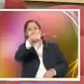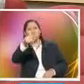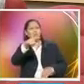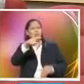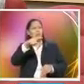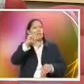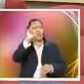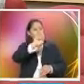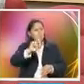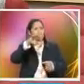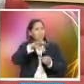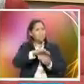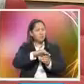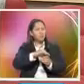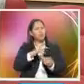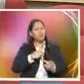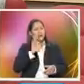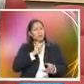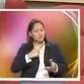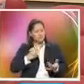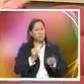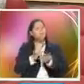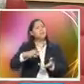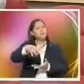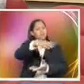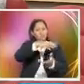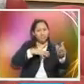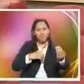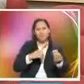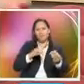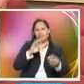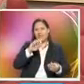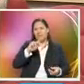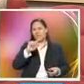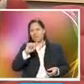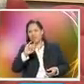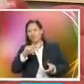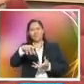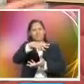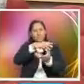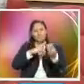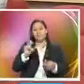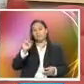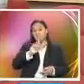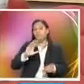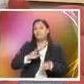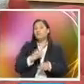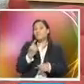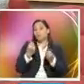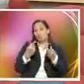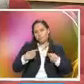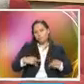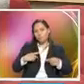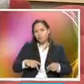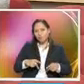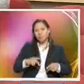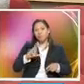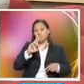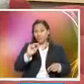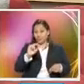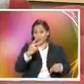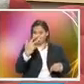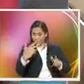invirtiendo su domingo, su tiempo, ciudadanos y ciudadanas como todos nosotros, sí, ese domingo, porque mucha gente, para ser exactos,